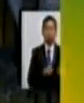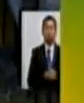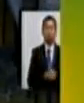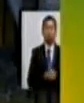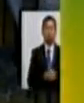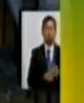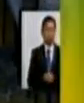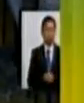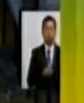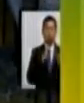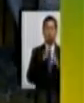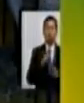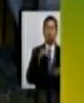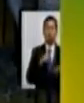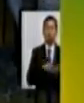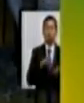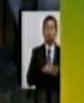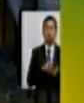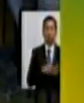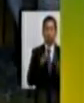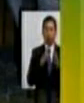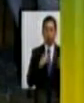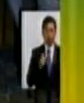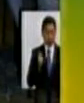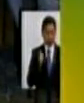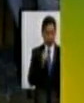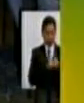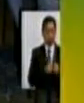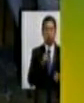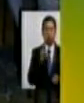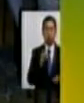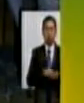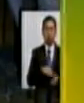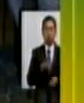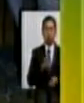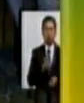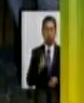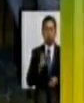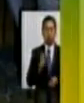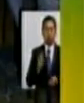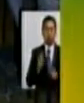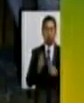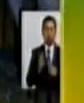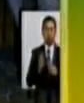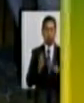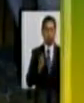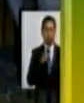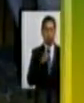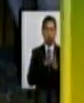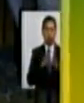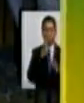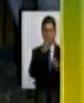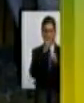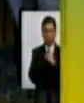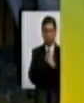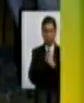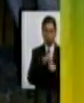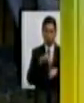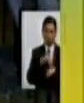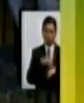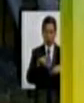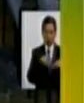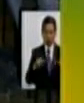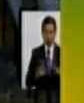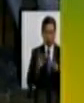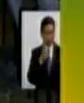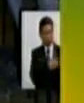justicia. Hemos venido a esta importante corte a tender puentes de entendimiento y no